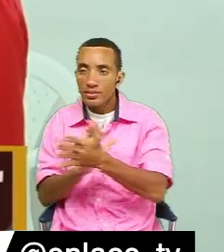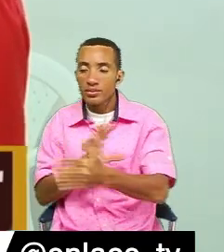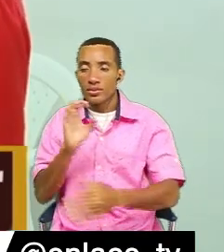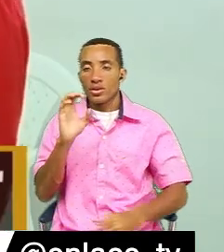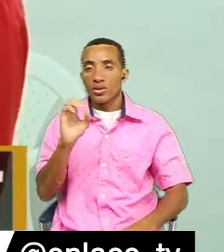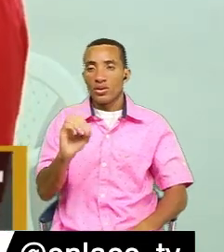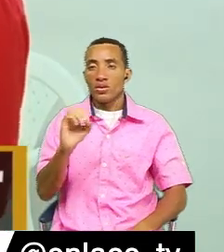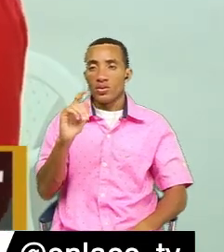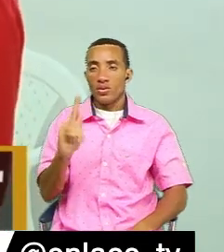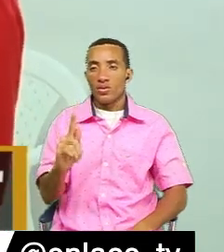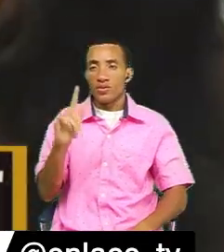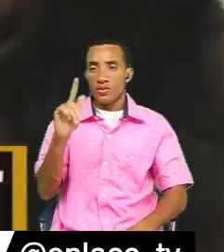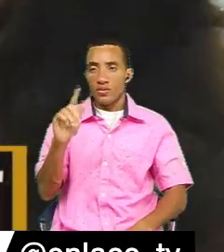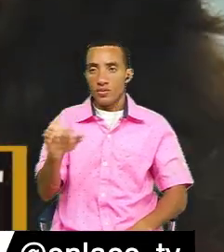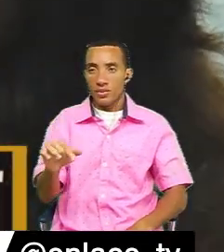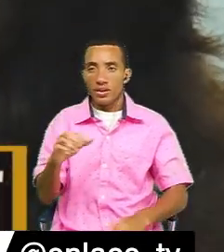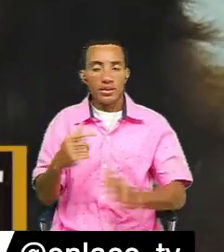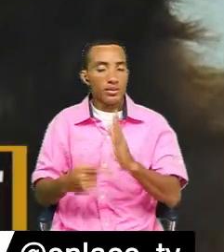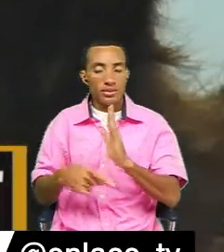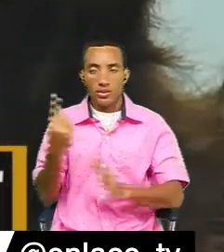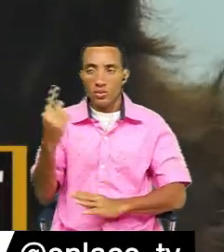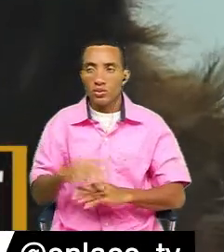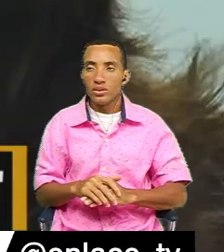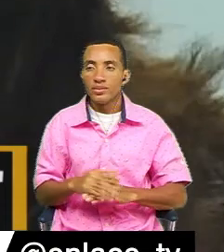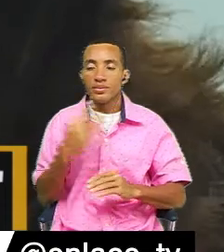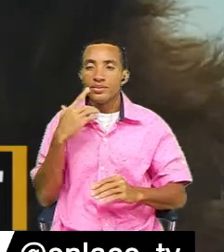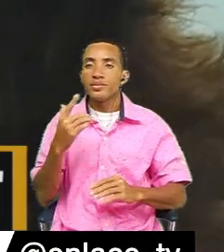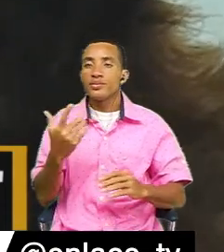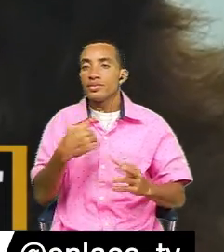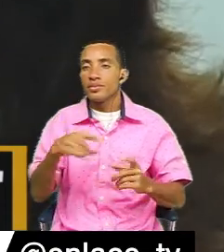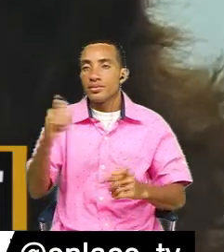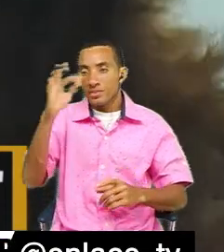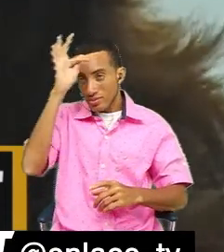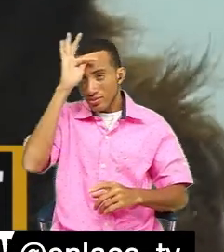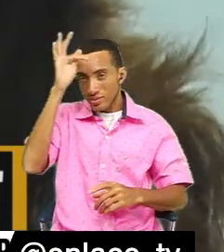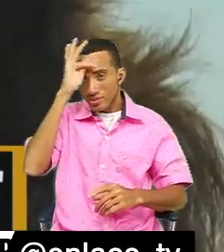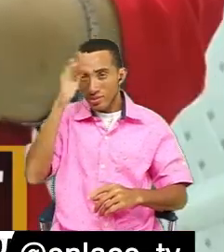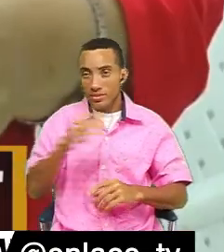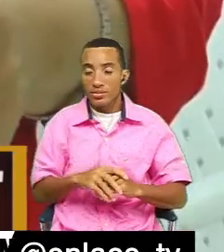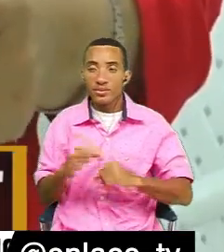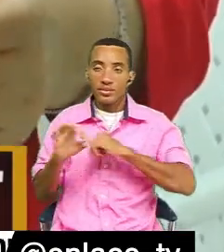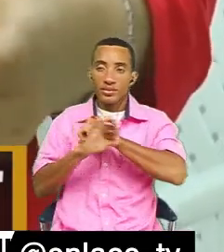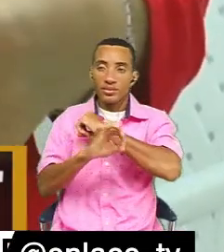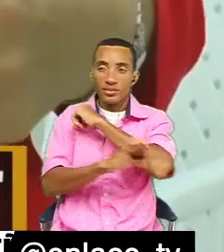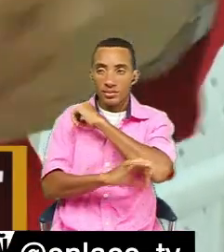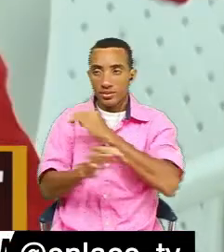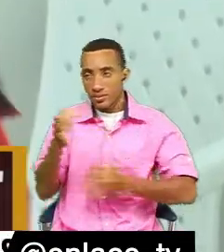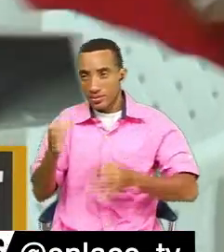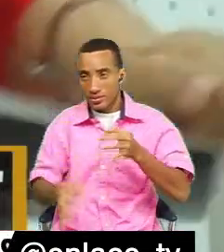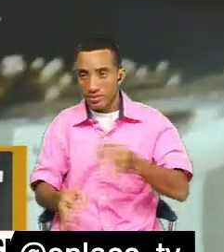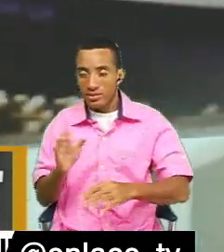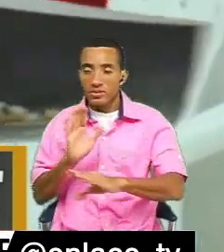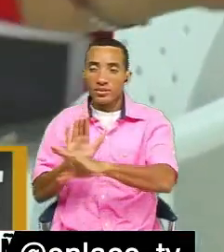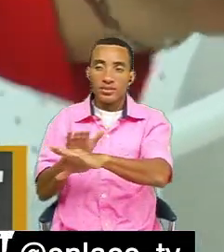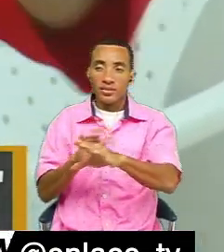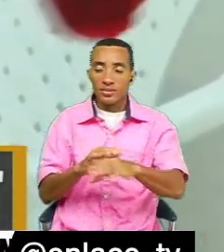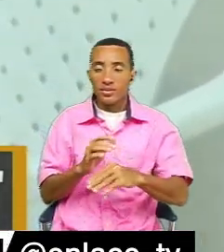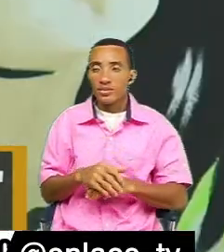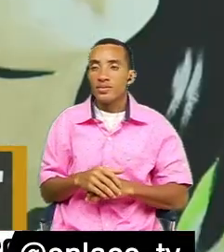según Gloria Amparo Suárez, fue atendida por medio de la clínica psicojurídica de esa entidad, en donde la víctima dio a conocer su situación